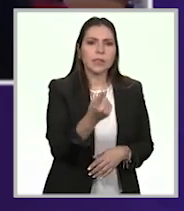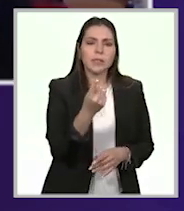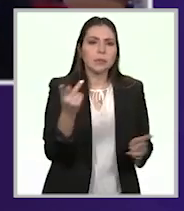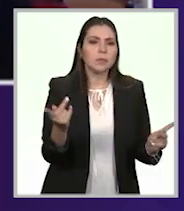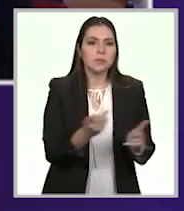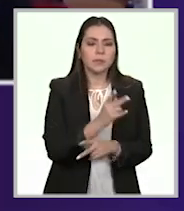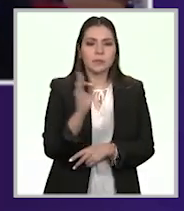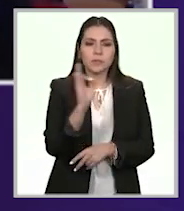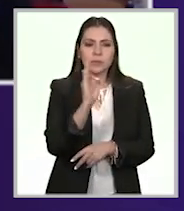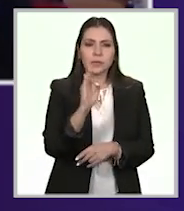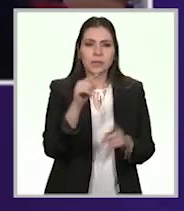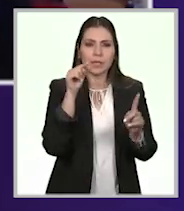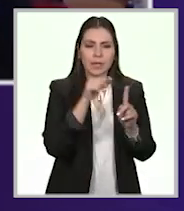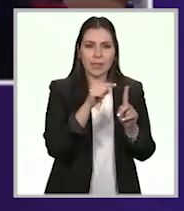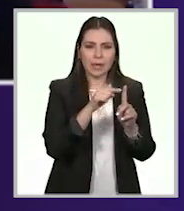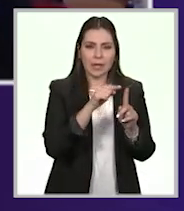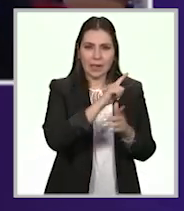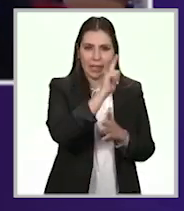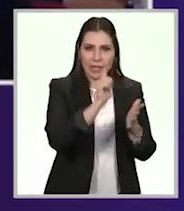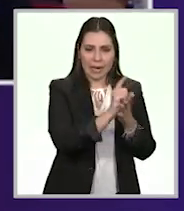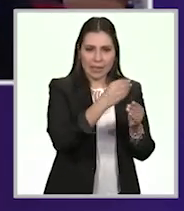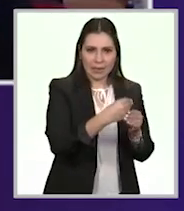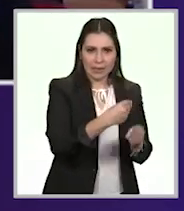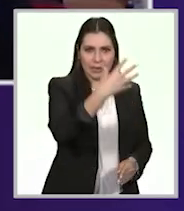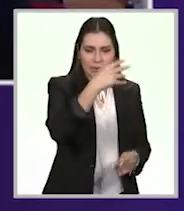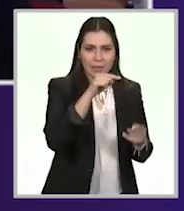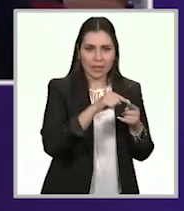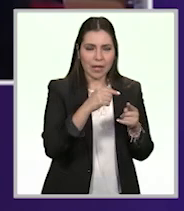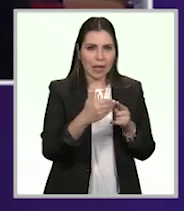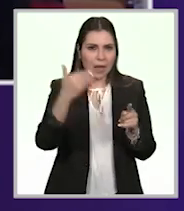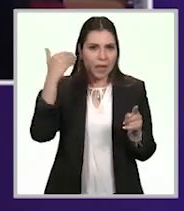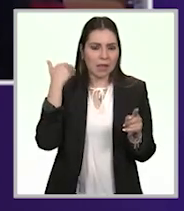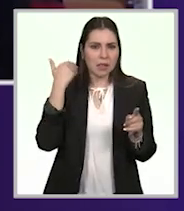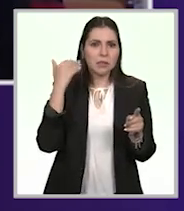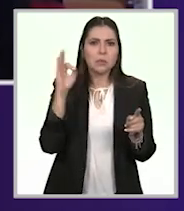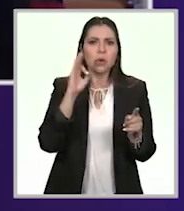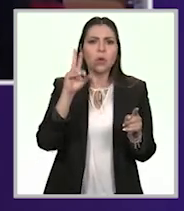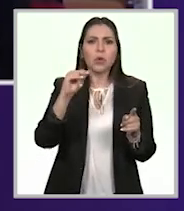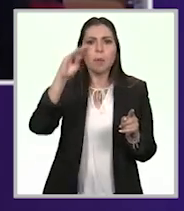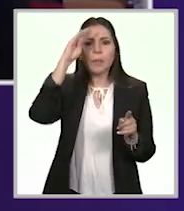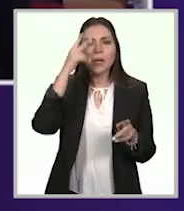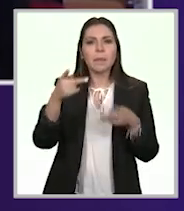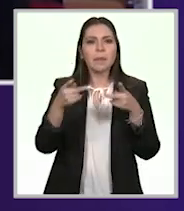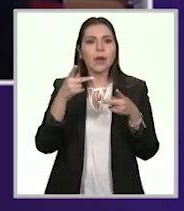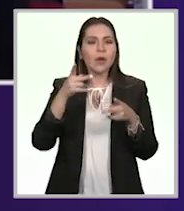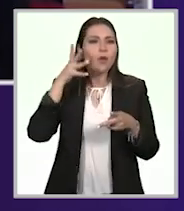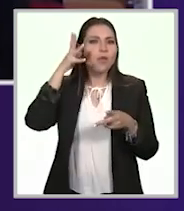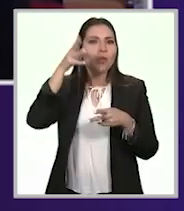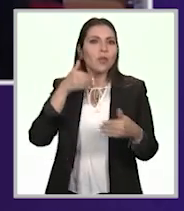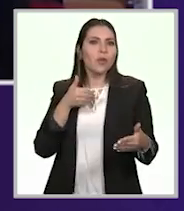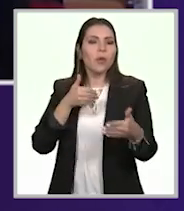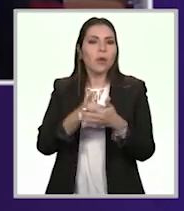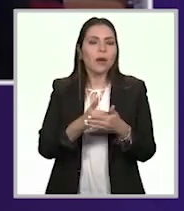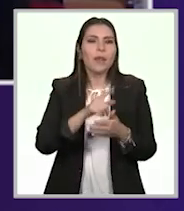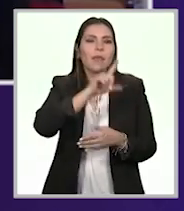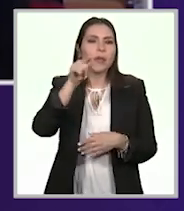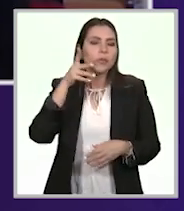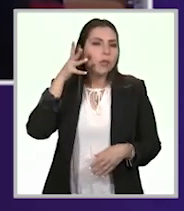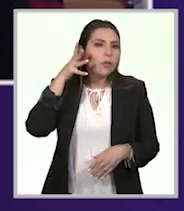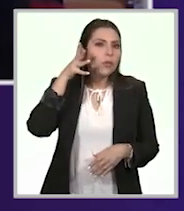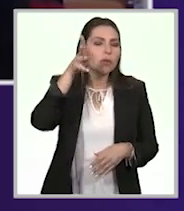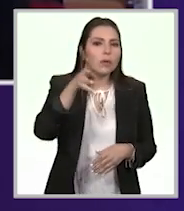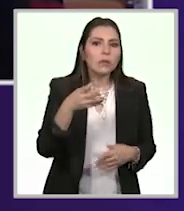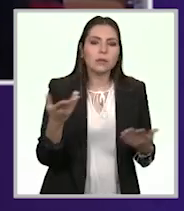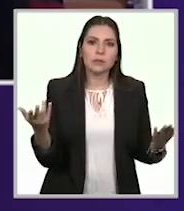los precedentes que constituye la jurisprudencia, pues tal vez no se adelantó tanto al futuro y ahora tengamos la necesidad